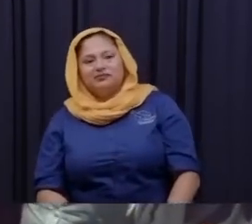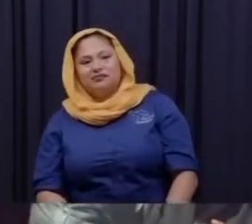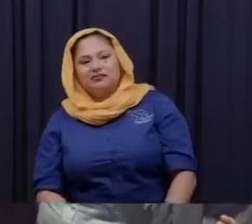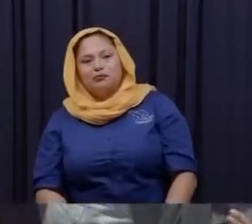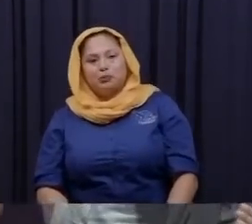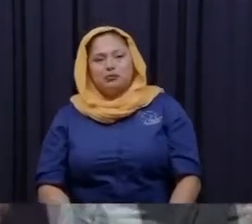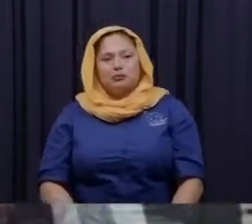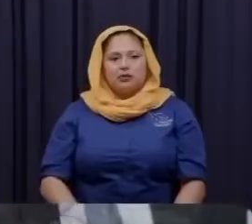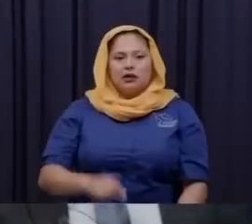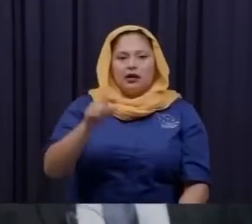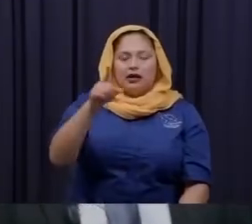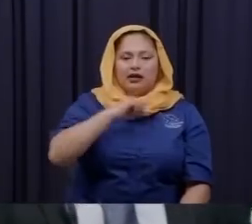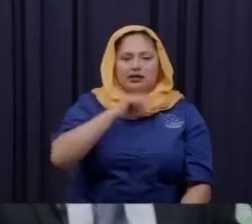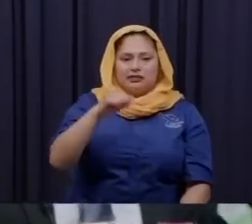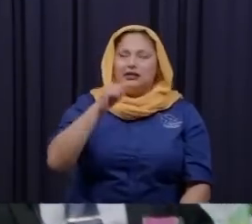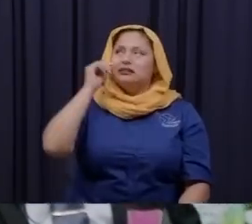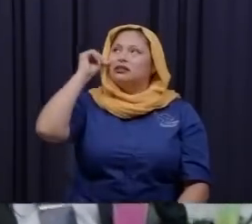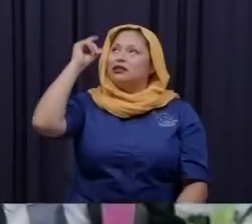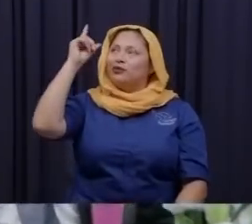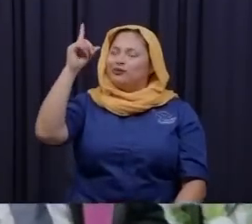Ahí está el Señor.